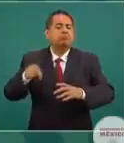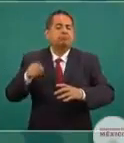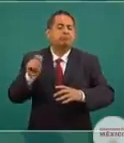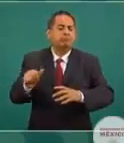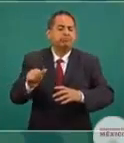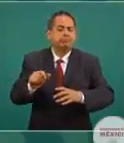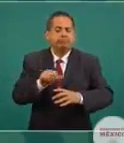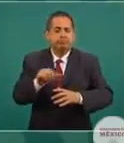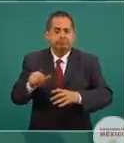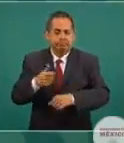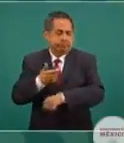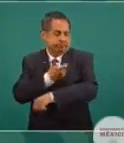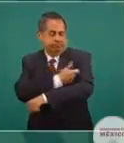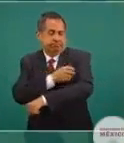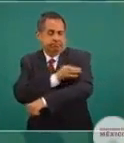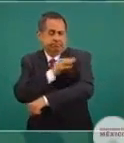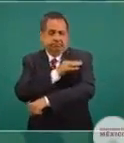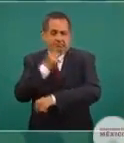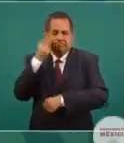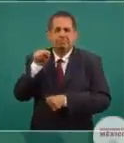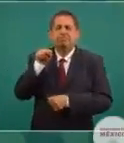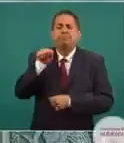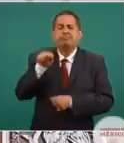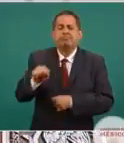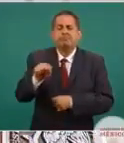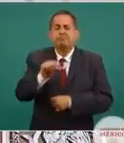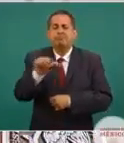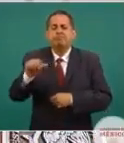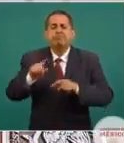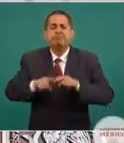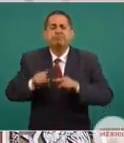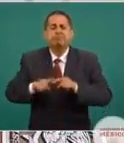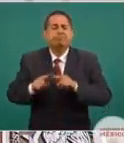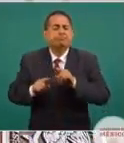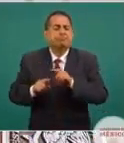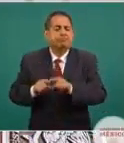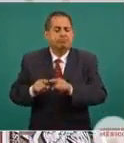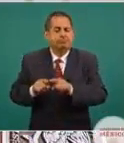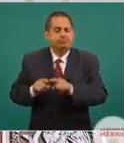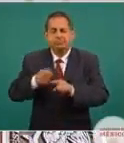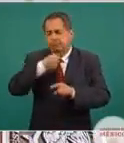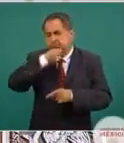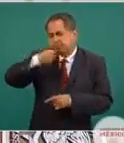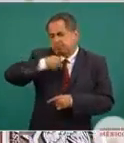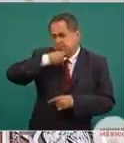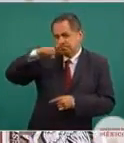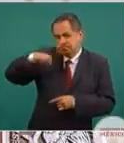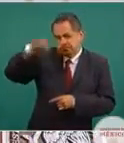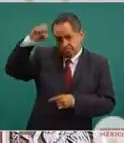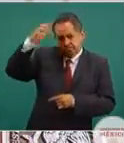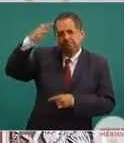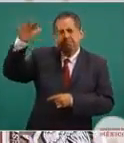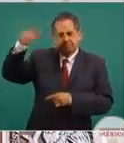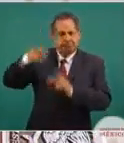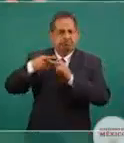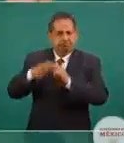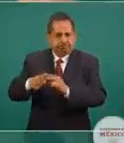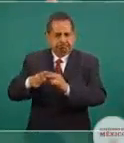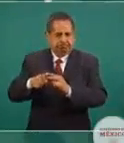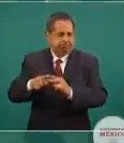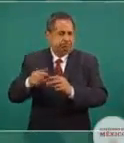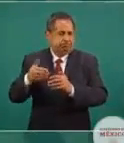la aplicación, la vacunación de los adultos mayores, pero se están viendo